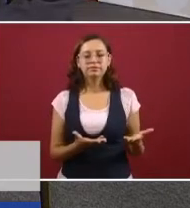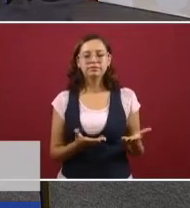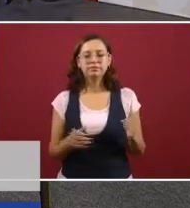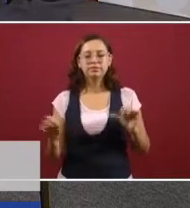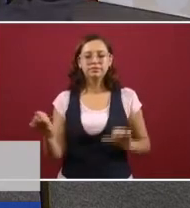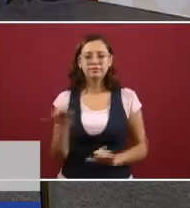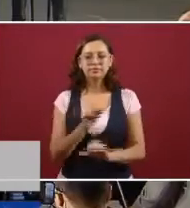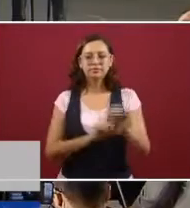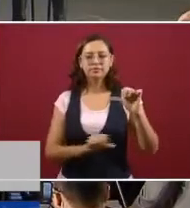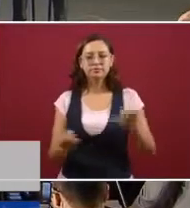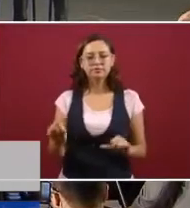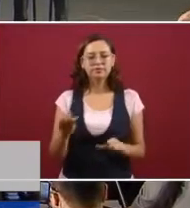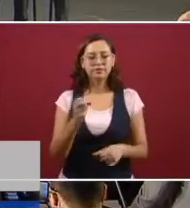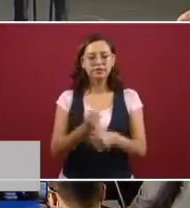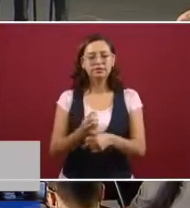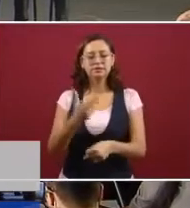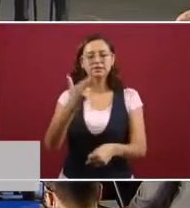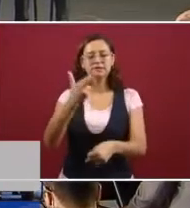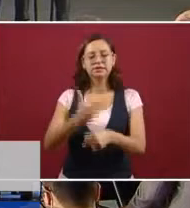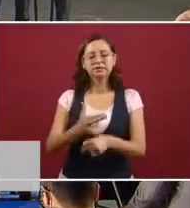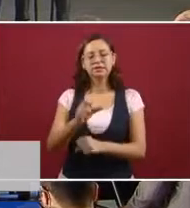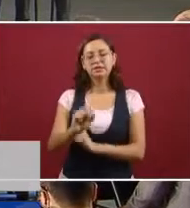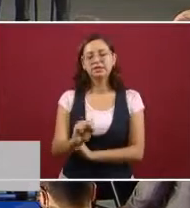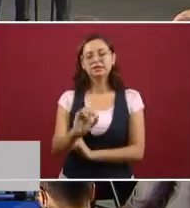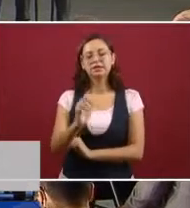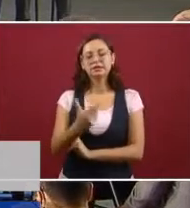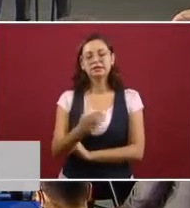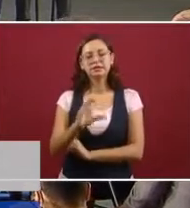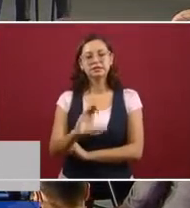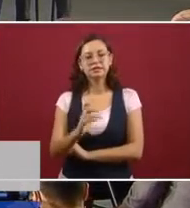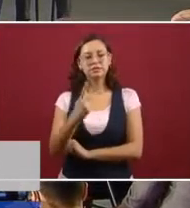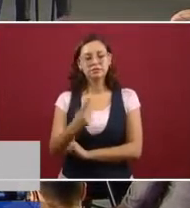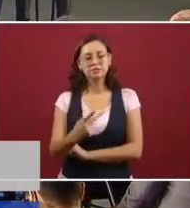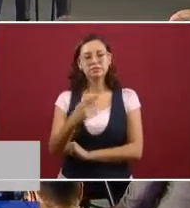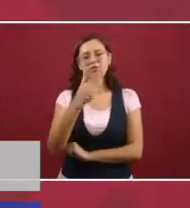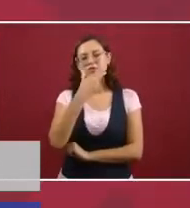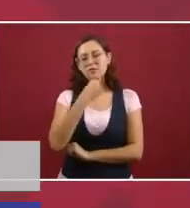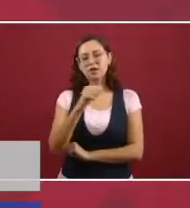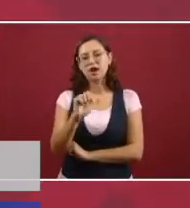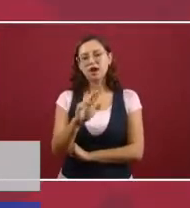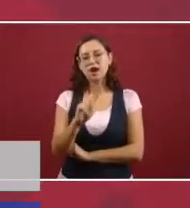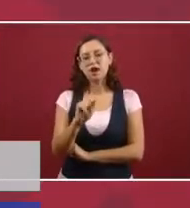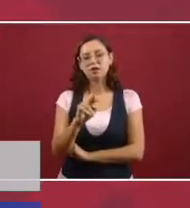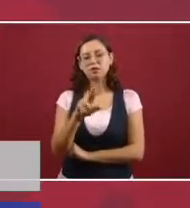el fondo para el retiro de los trabajadores con el fin de que cuenten con una pensión justa.